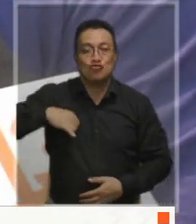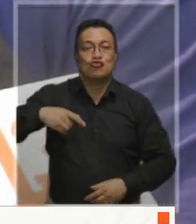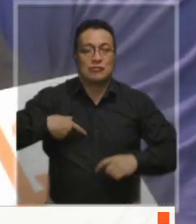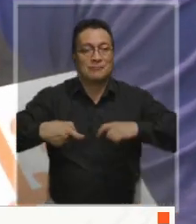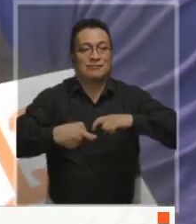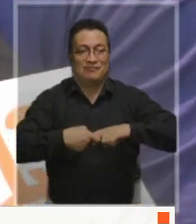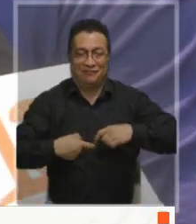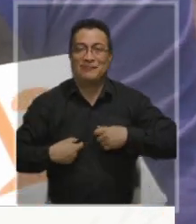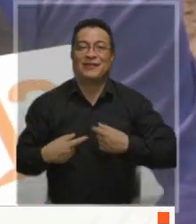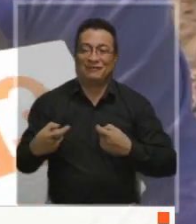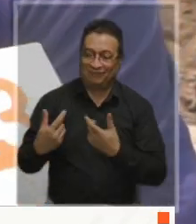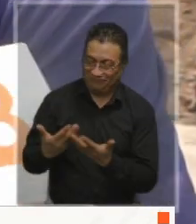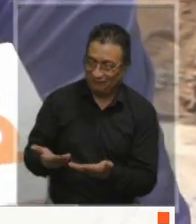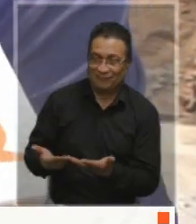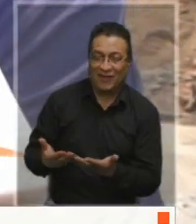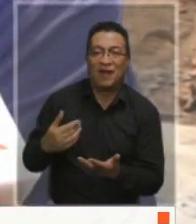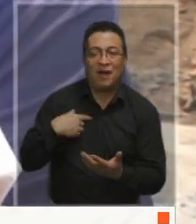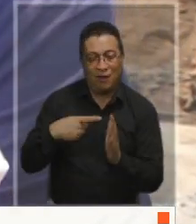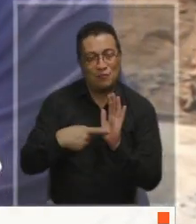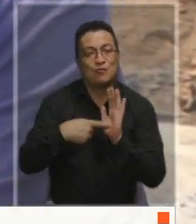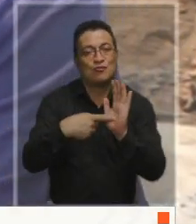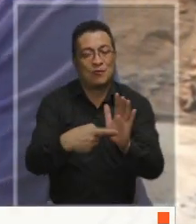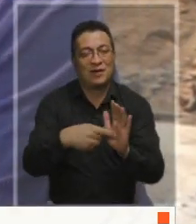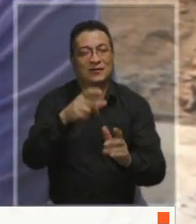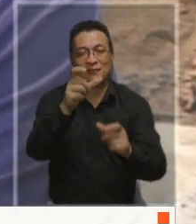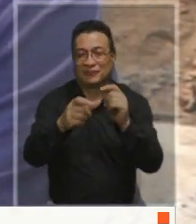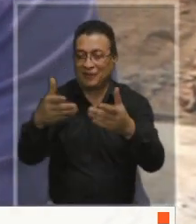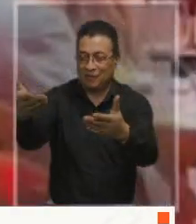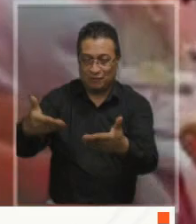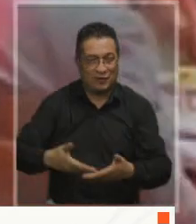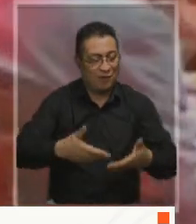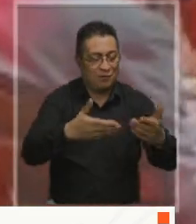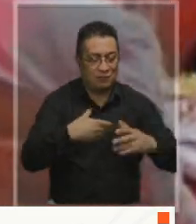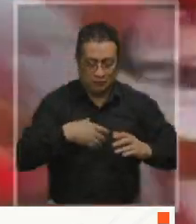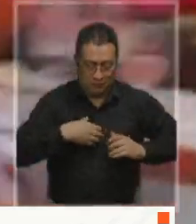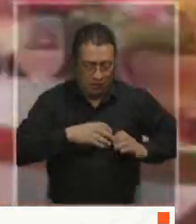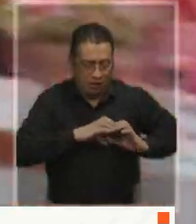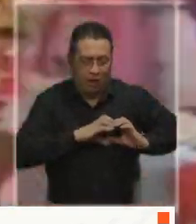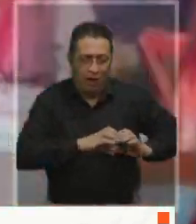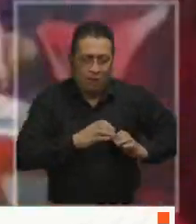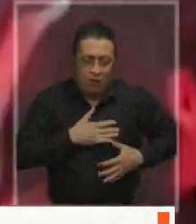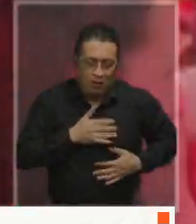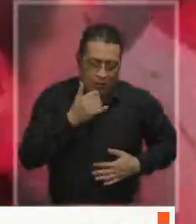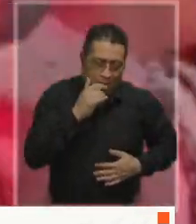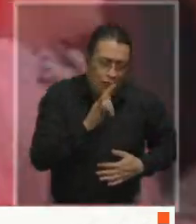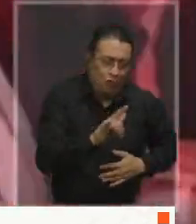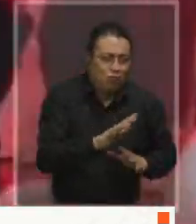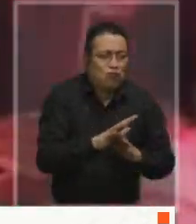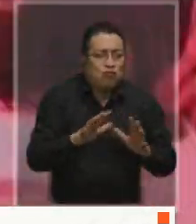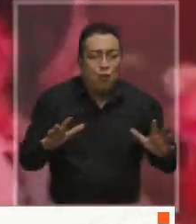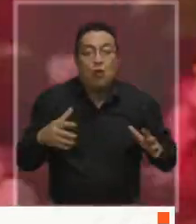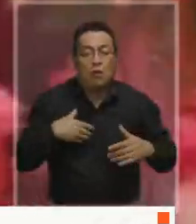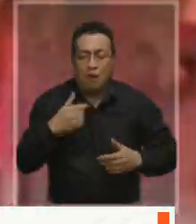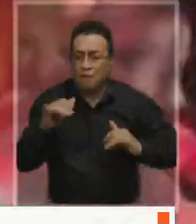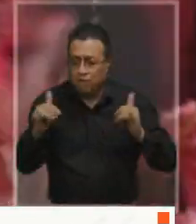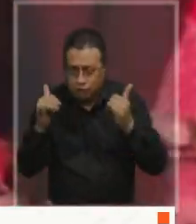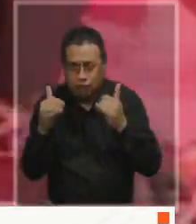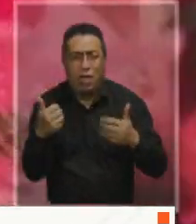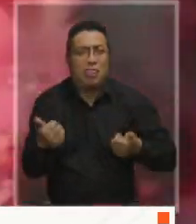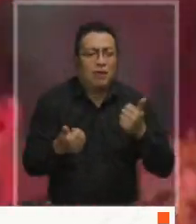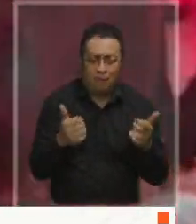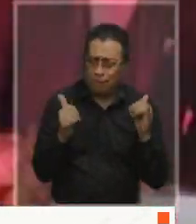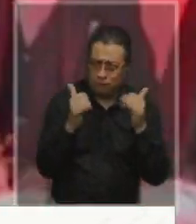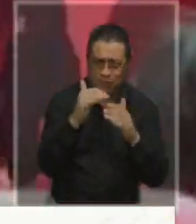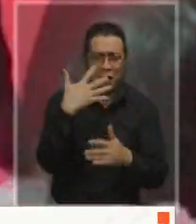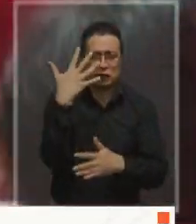ella demostrarle a la gente a los invitados El amor que siento por ella lo pasamos bien bailamos disfrutamos hasta